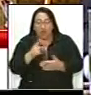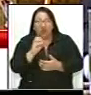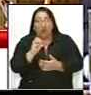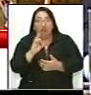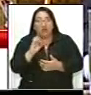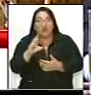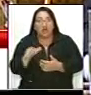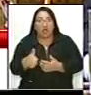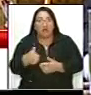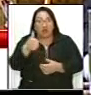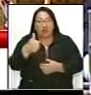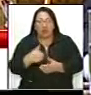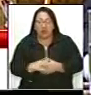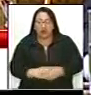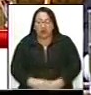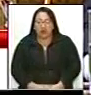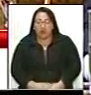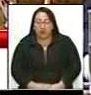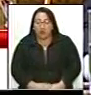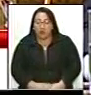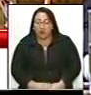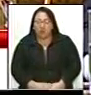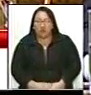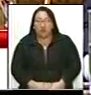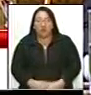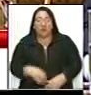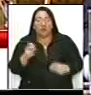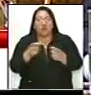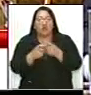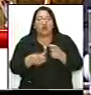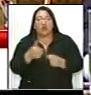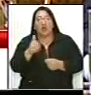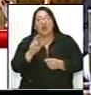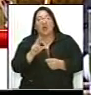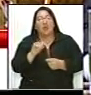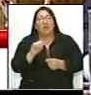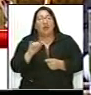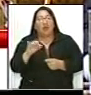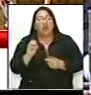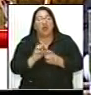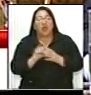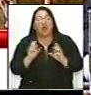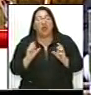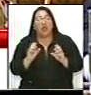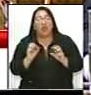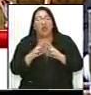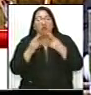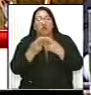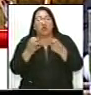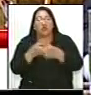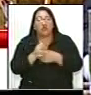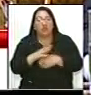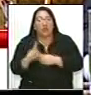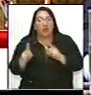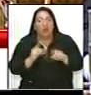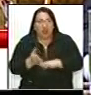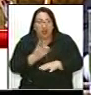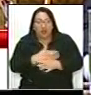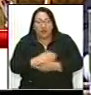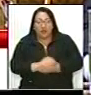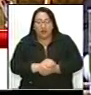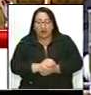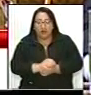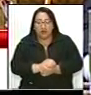mayor, lo han manifestado por la congresista Aramayo en una sesión de consejo directivo,